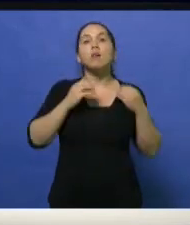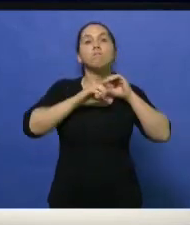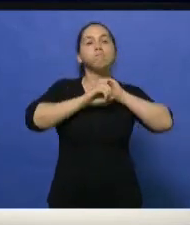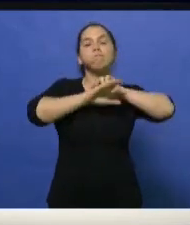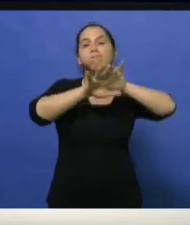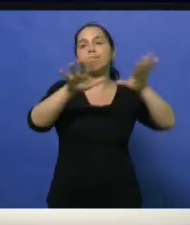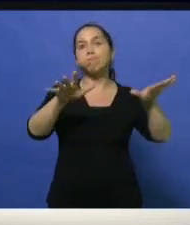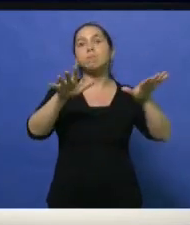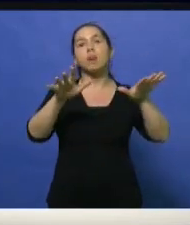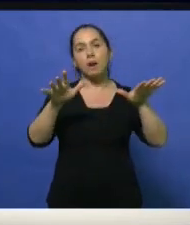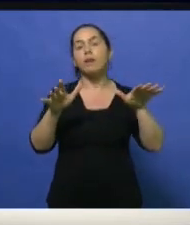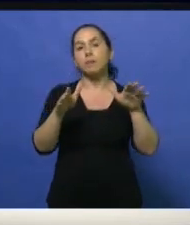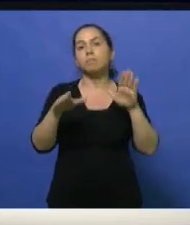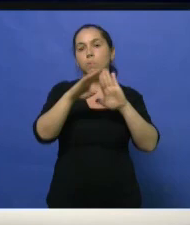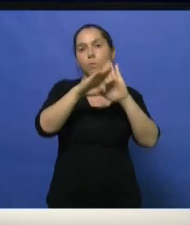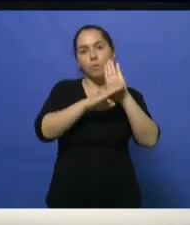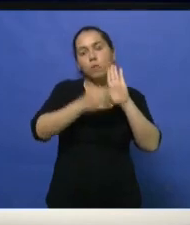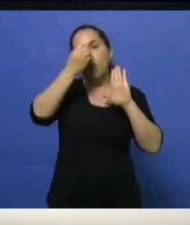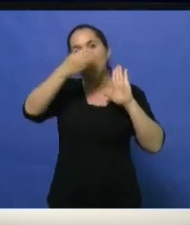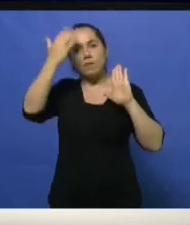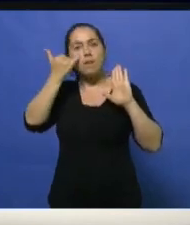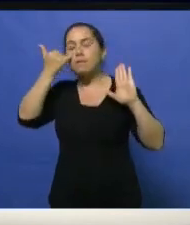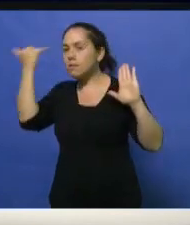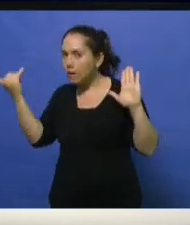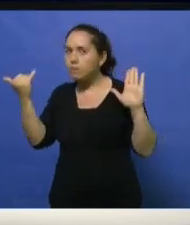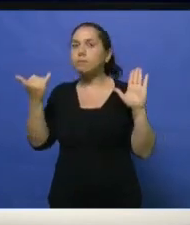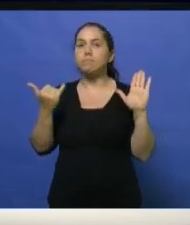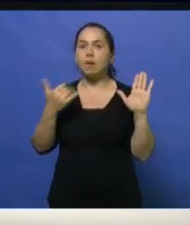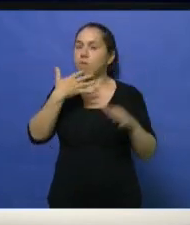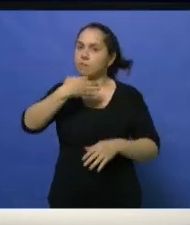el boletín oficial. Por lo tanto, ya es concreto en toda la Argentina.